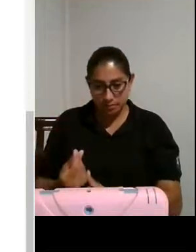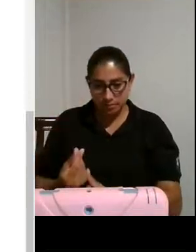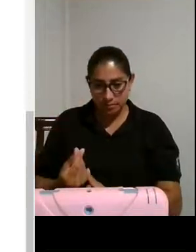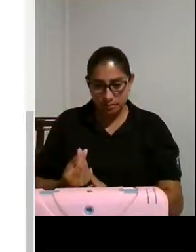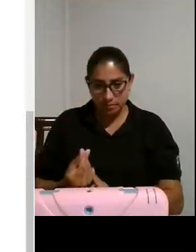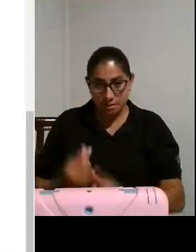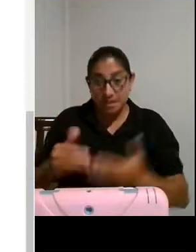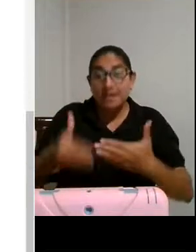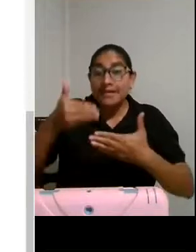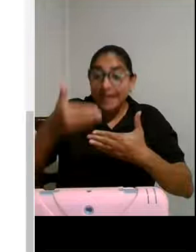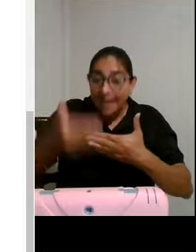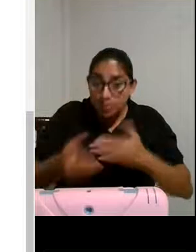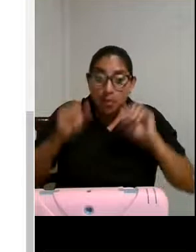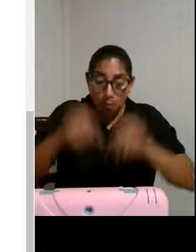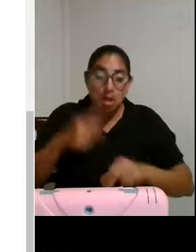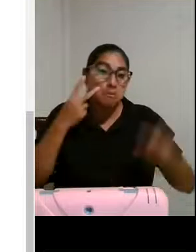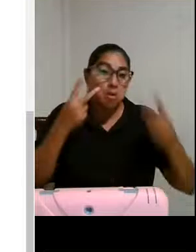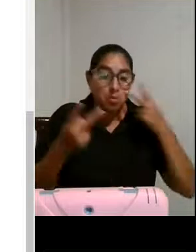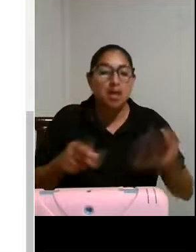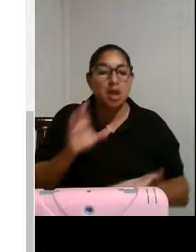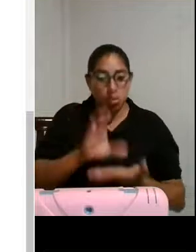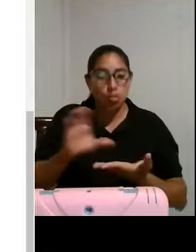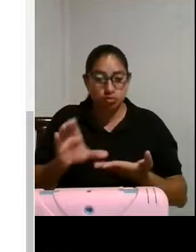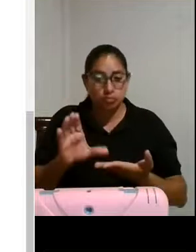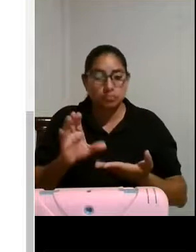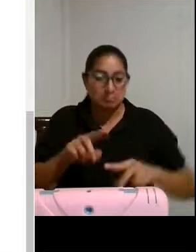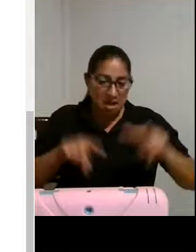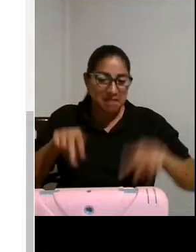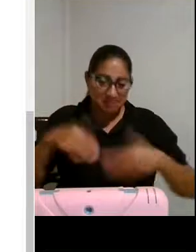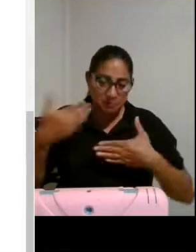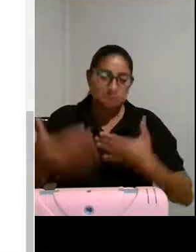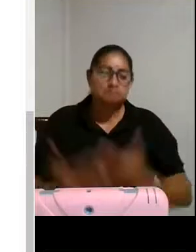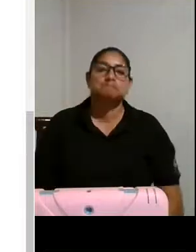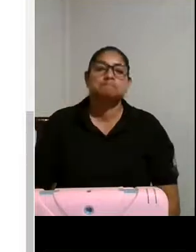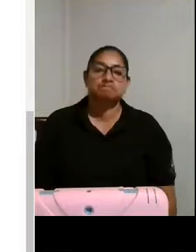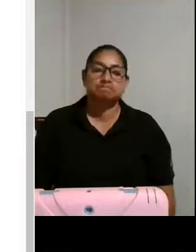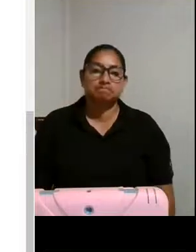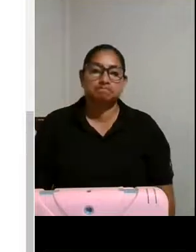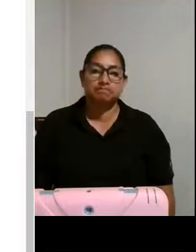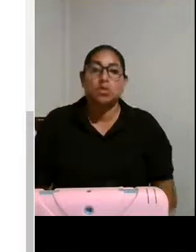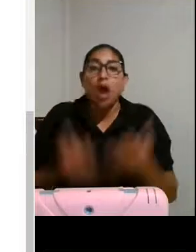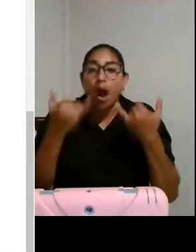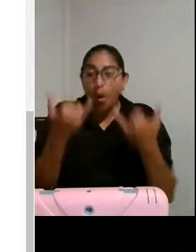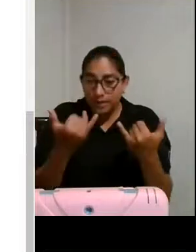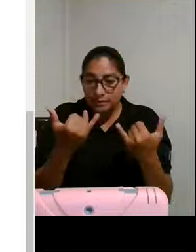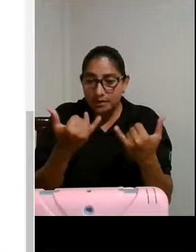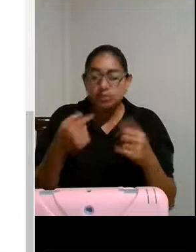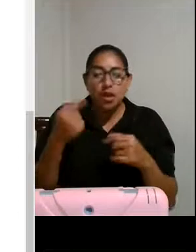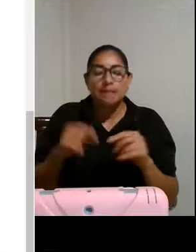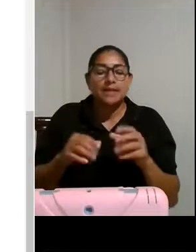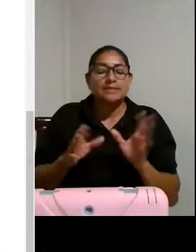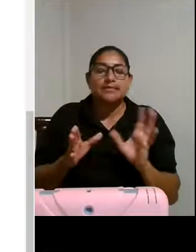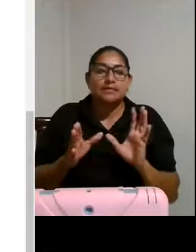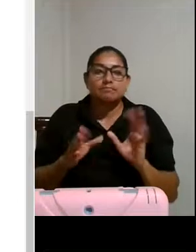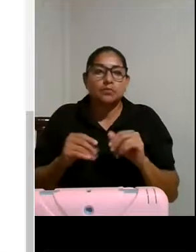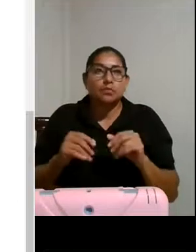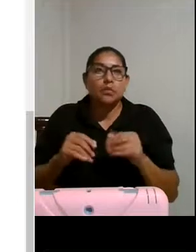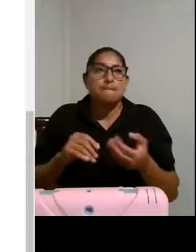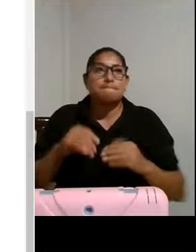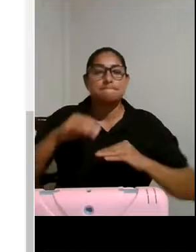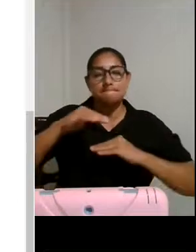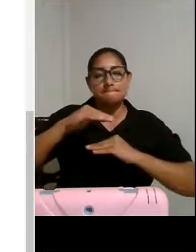que posteriormente lo vamos a ver en este curso, ¿de acuerdo? Por el momento vamos a entender el concepto matemático de